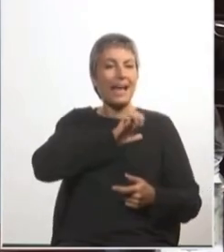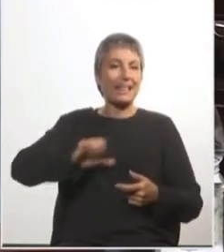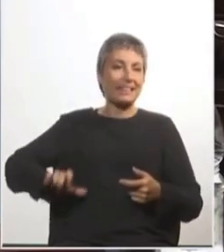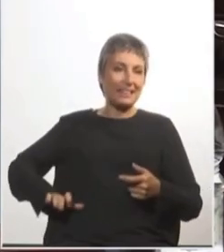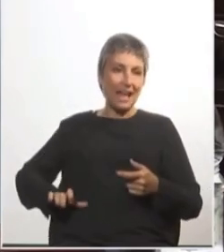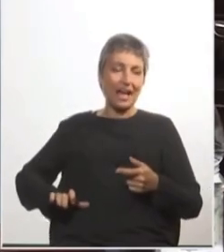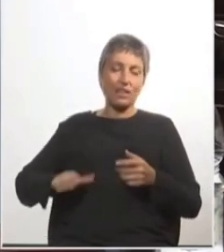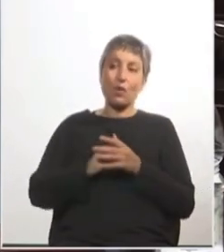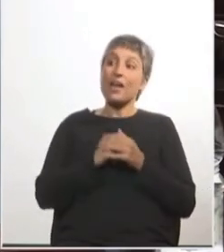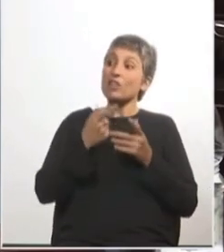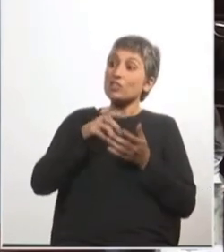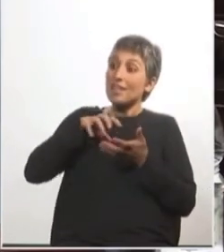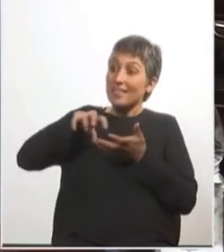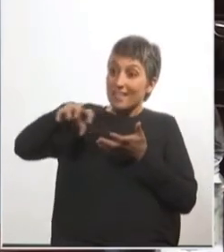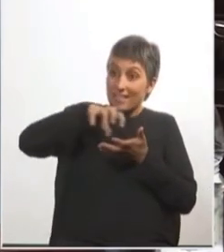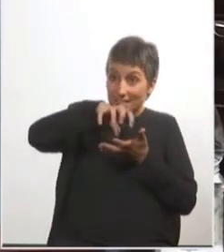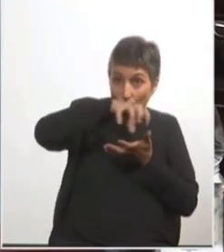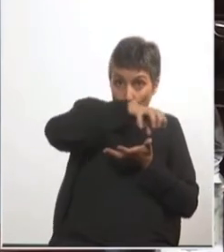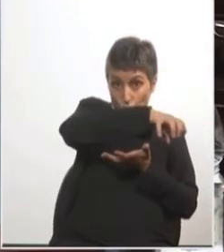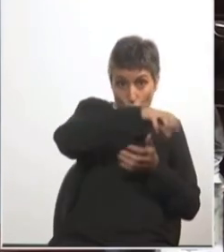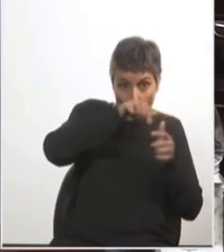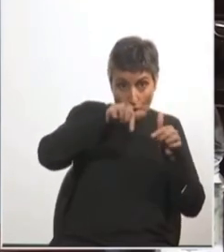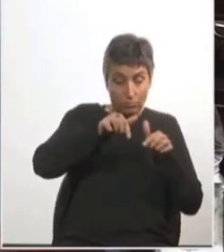una distribución